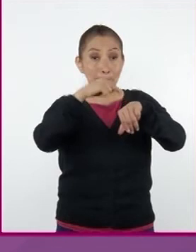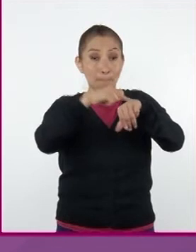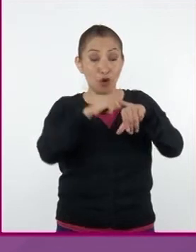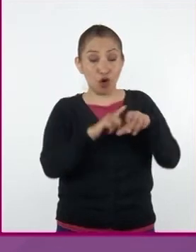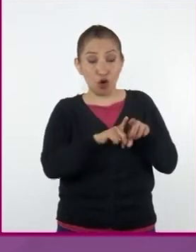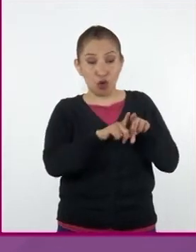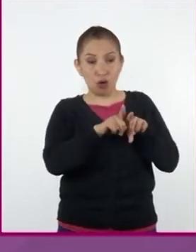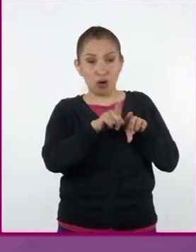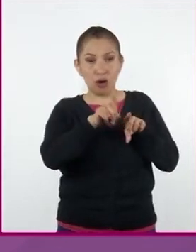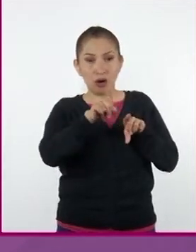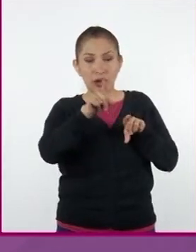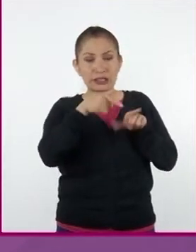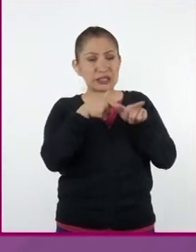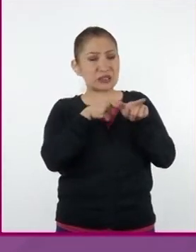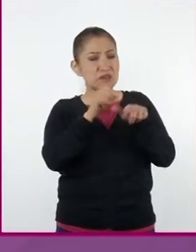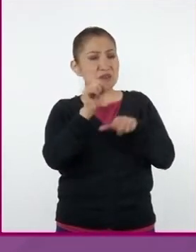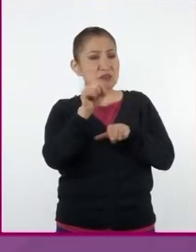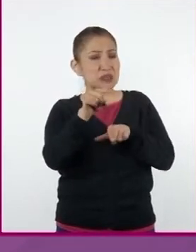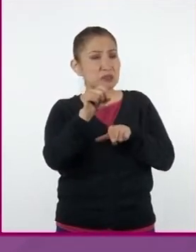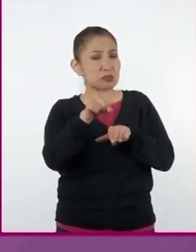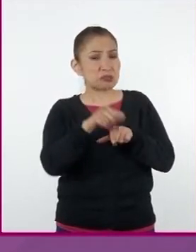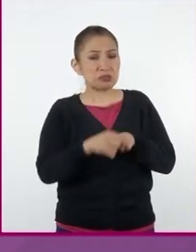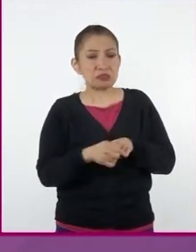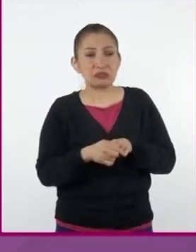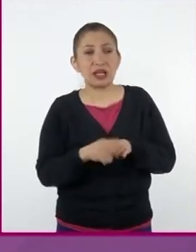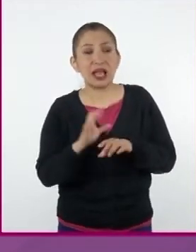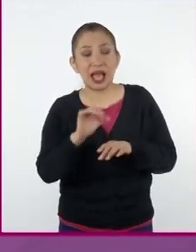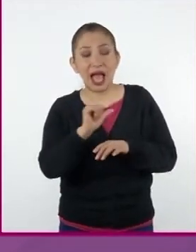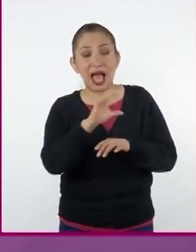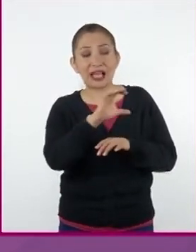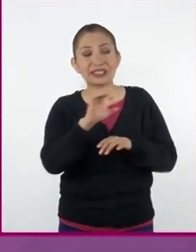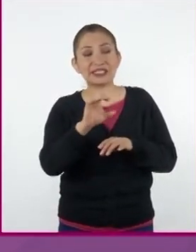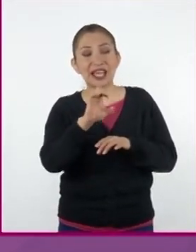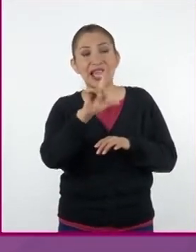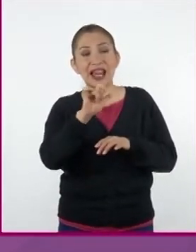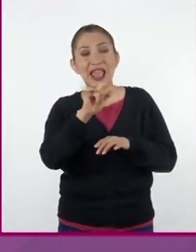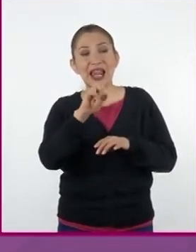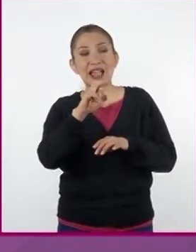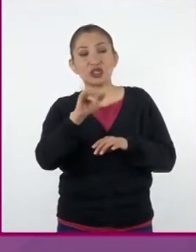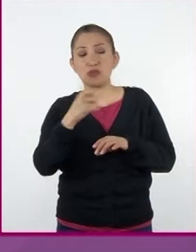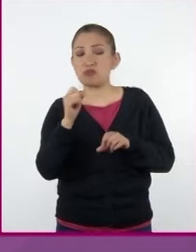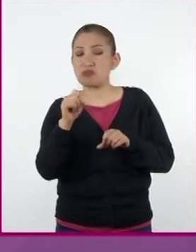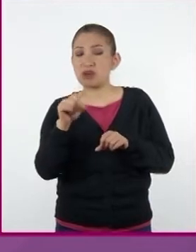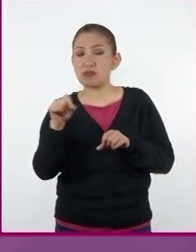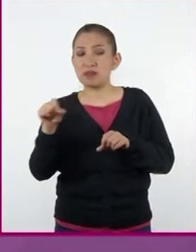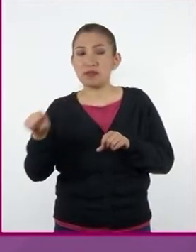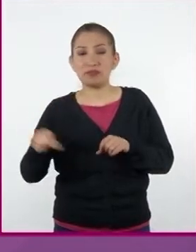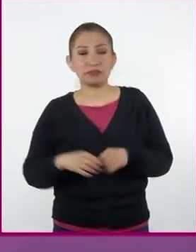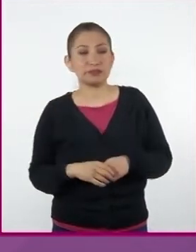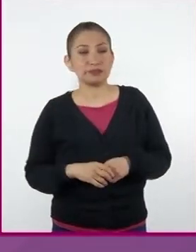de tiempo se mantiene, es decir, la aceleración es constante.